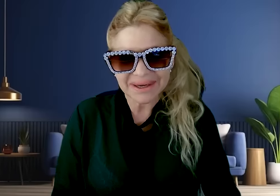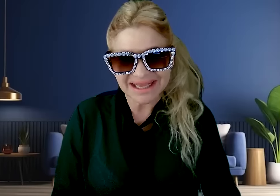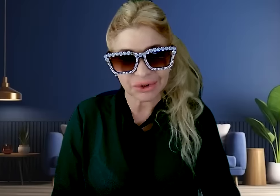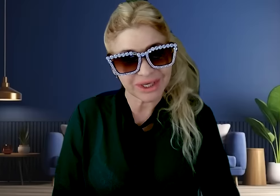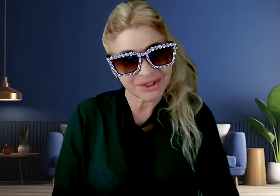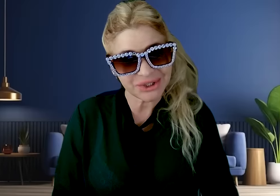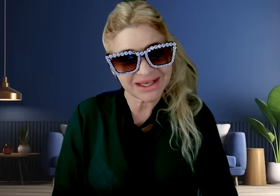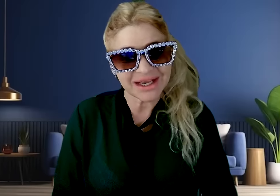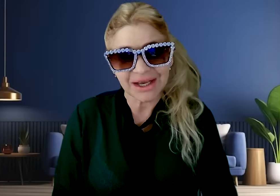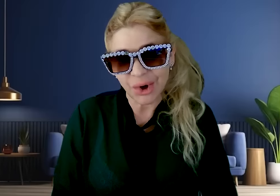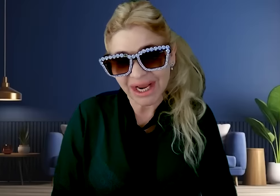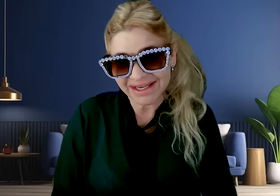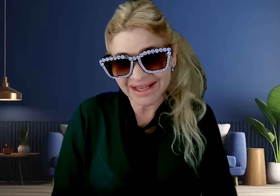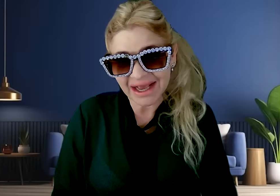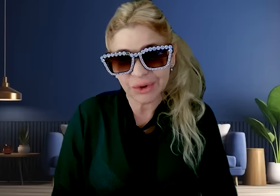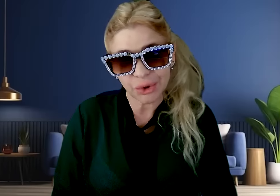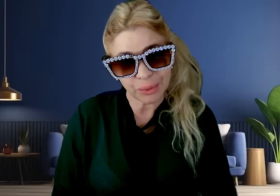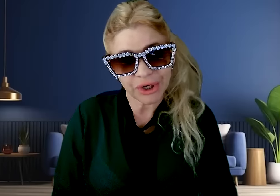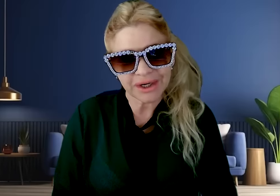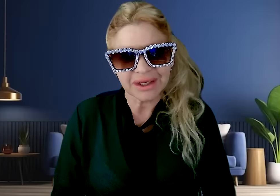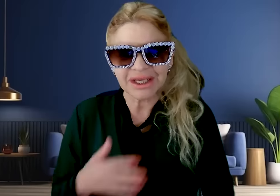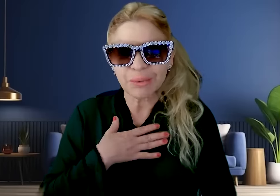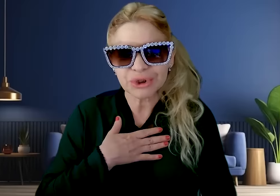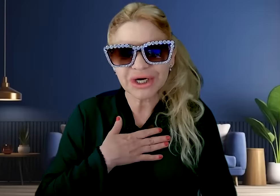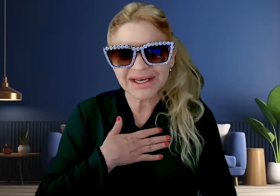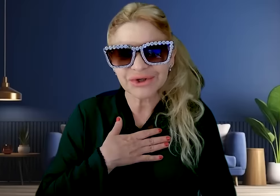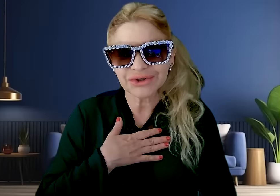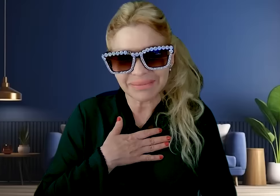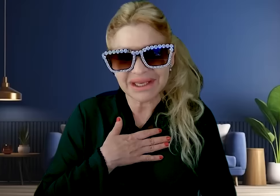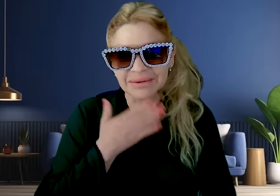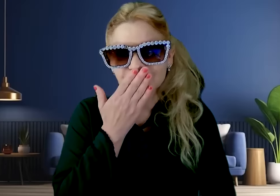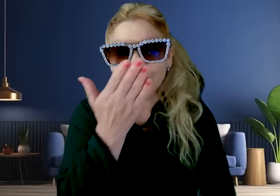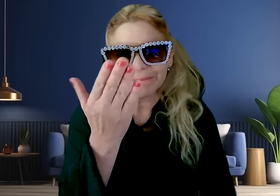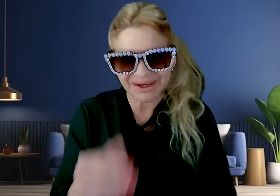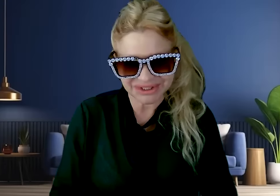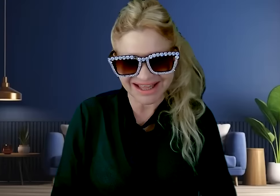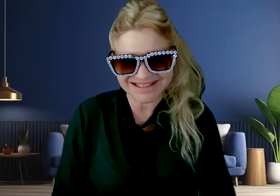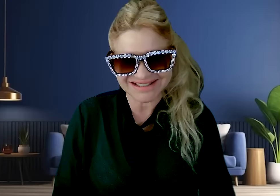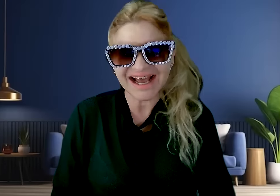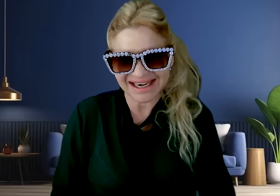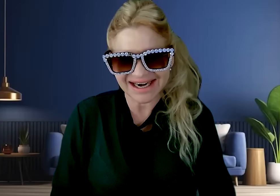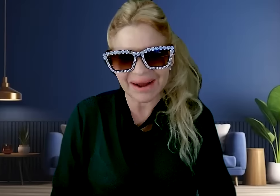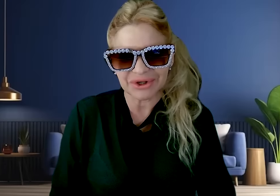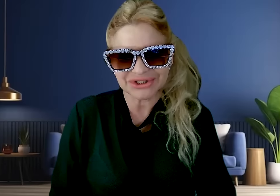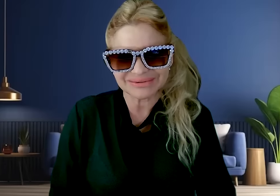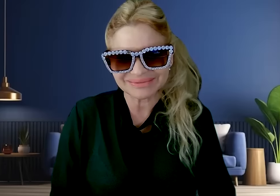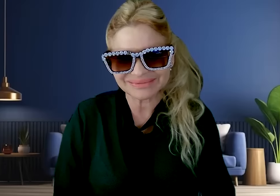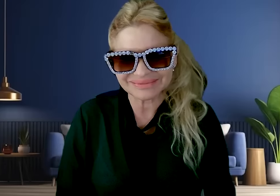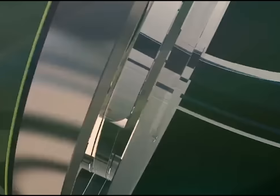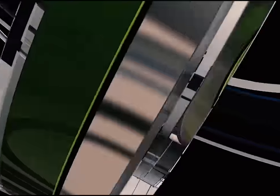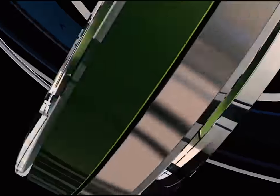está pasando. Eso sí, con alegría, con humor y con mucho cariño de mí para ustedes.